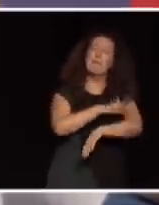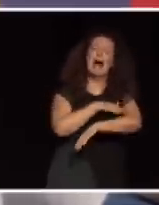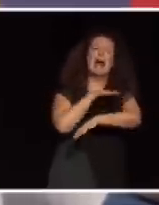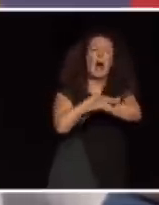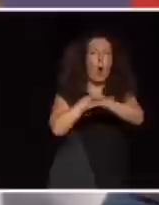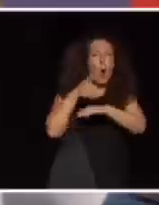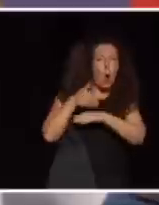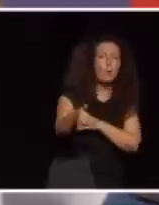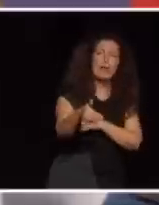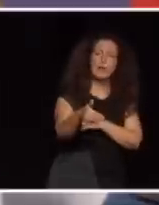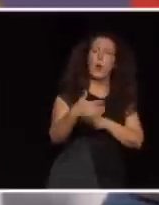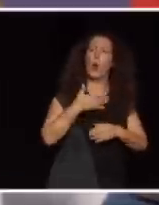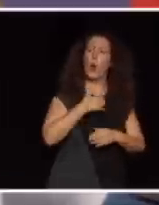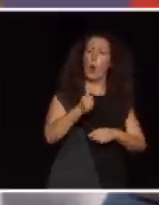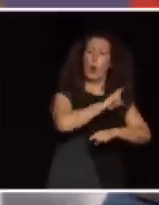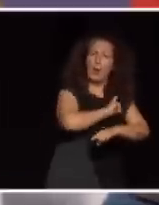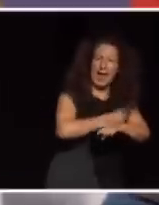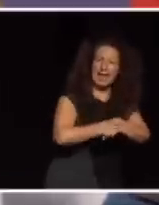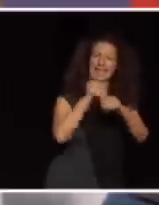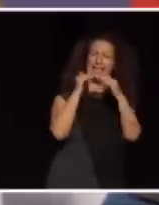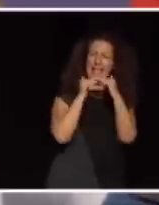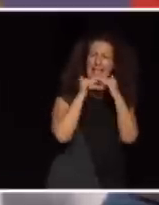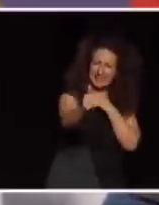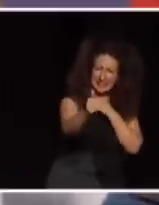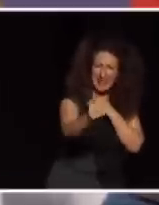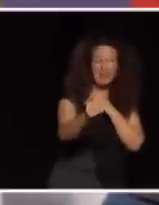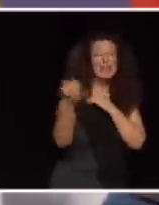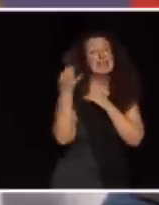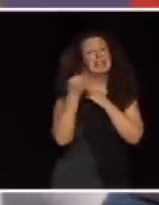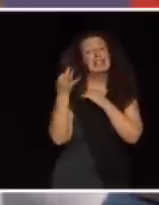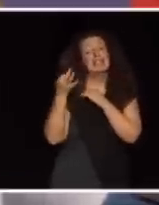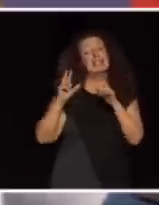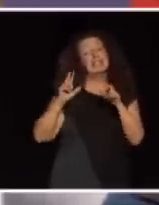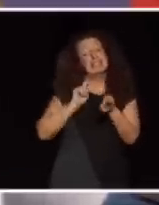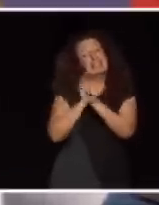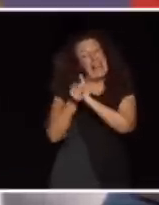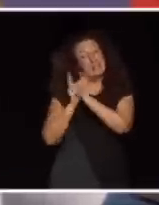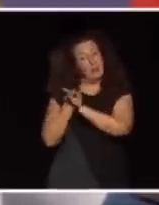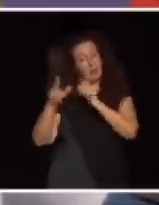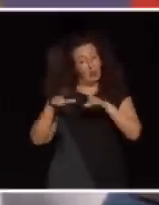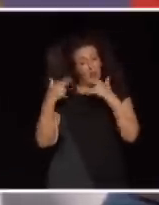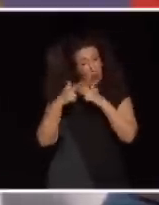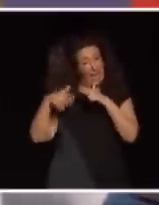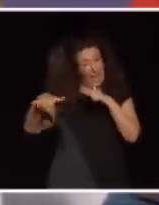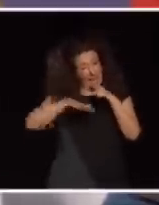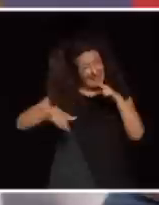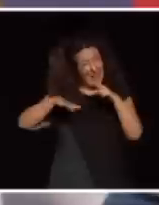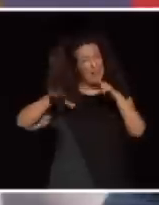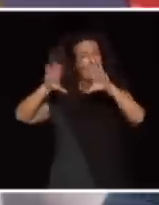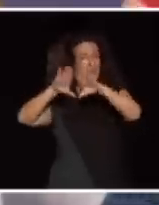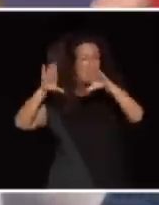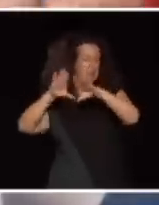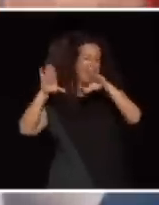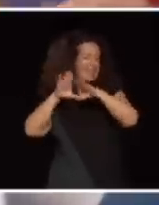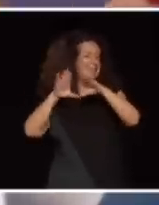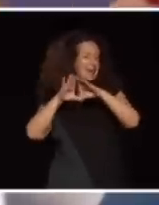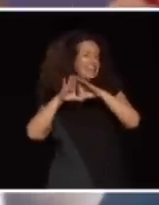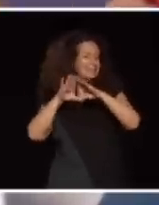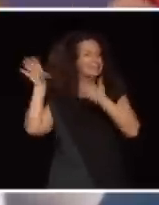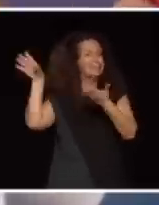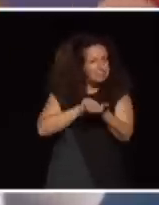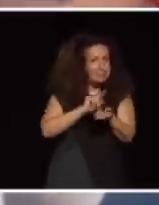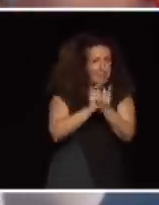estable, profundiza las transformaciones sociales y feministas y aprovecha la enorme oportunidad que nos ha brindado la